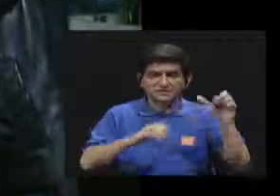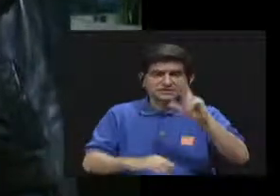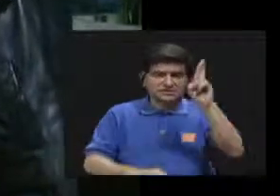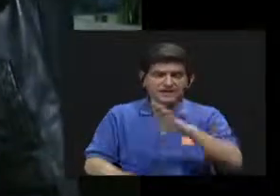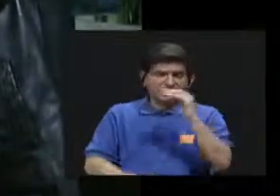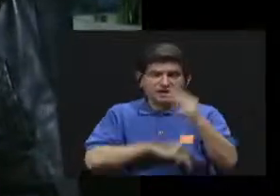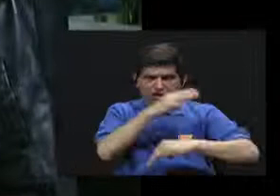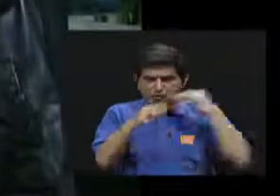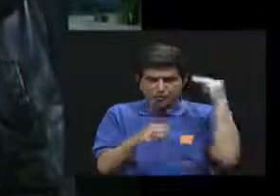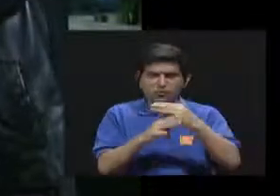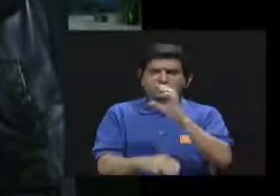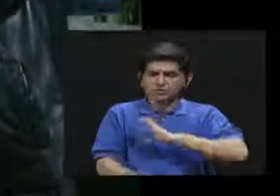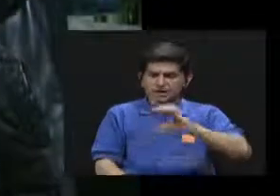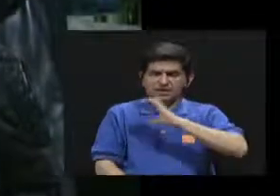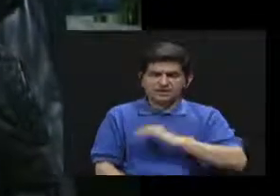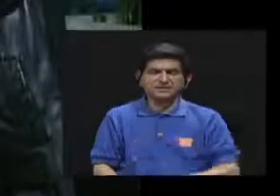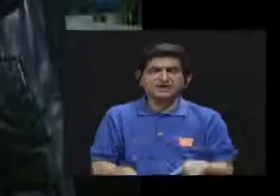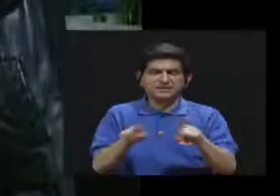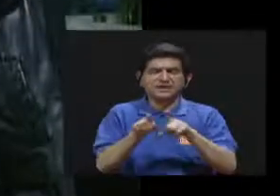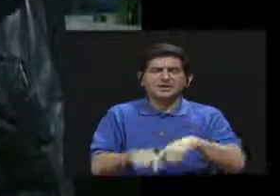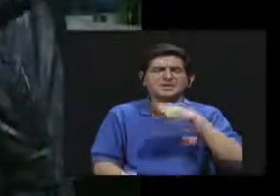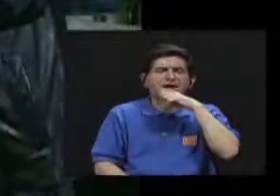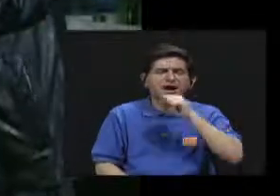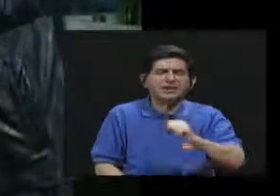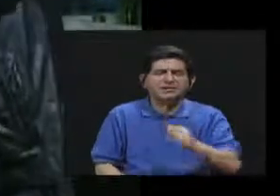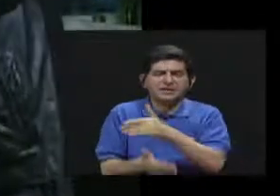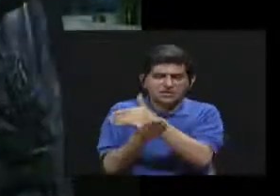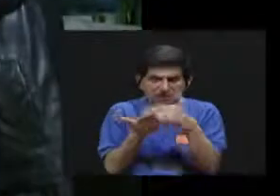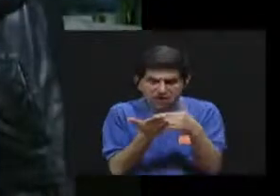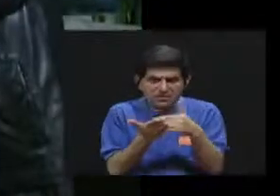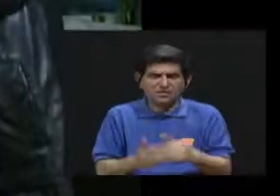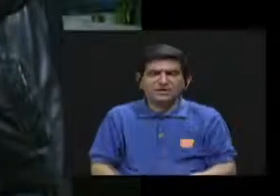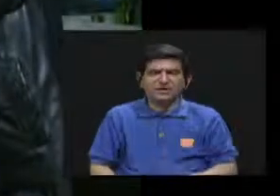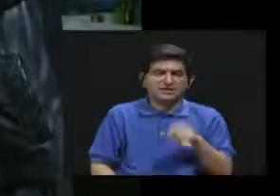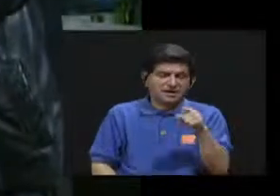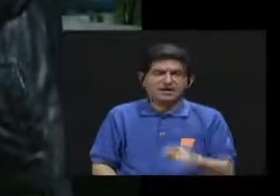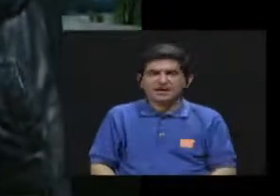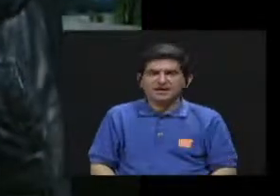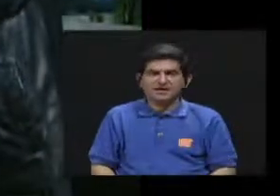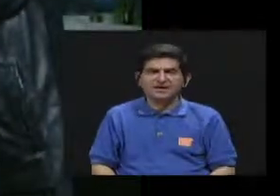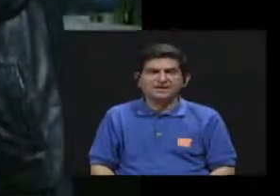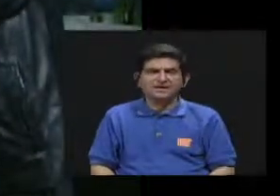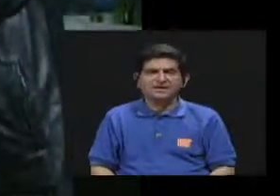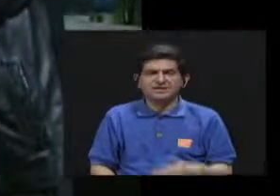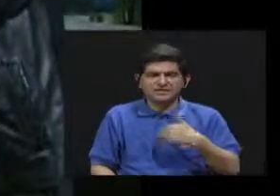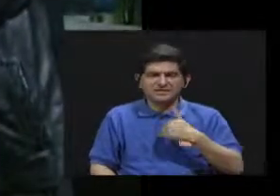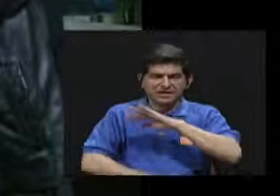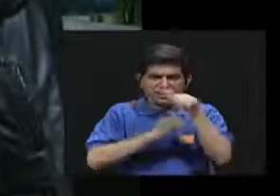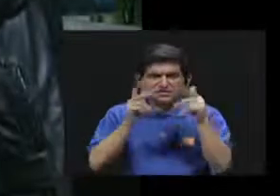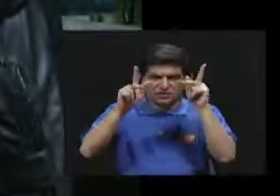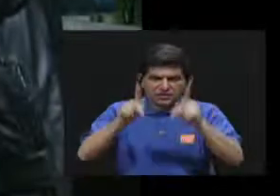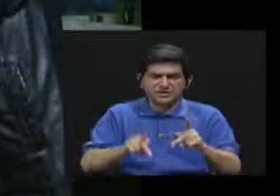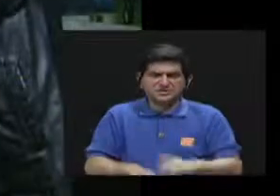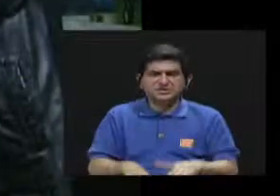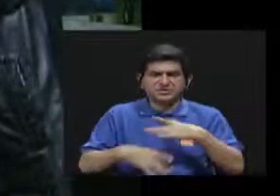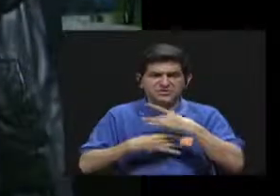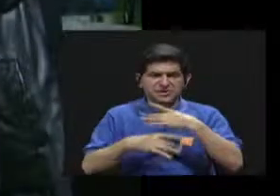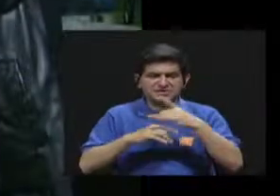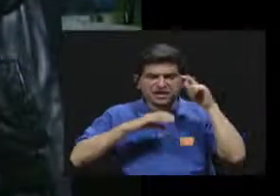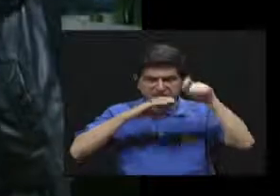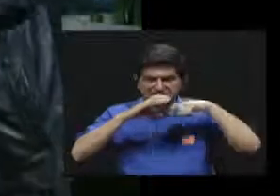en la antigua aduana. En la antigua aduana las actividades. Se dieron cita todo el público cinéfilo que compartió. Hemos